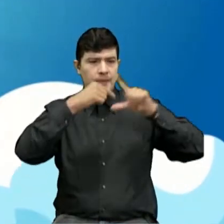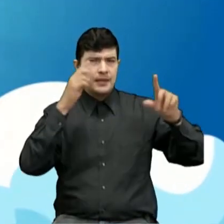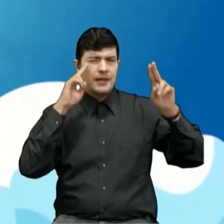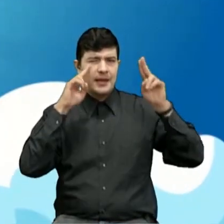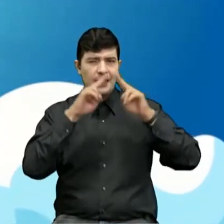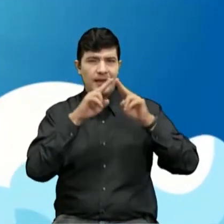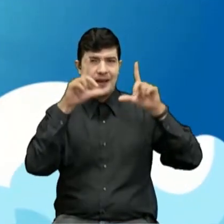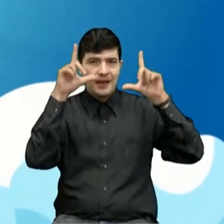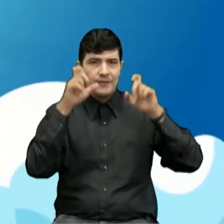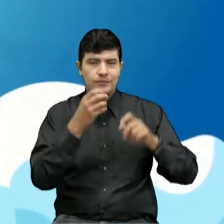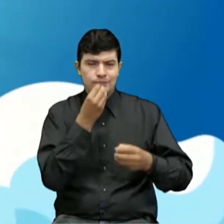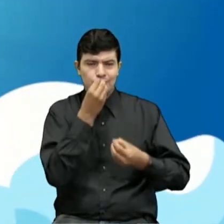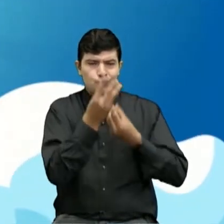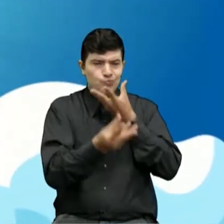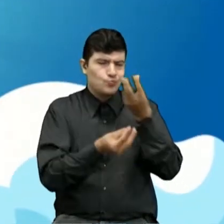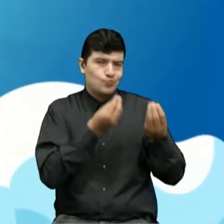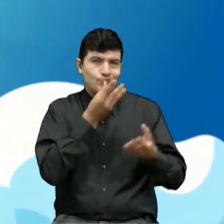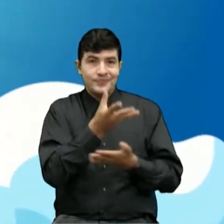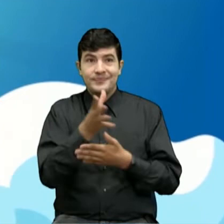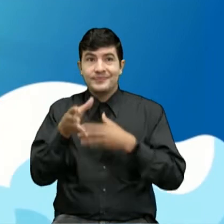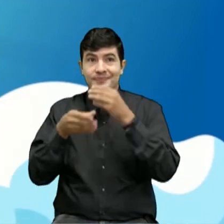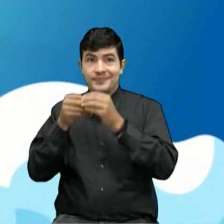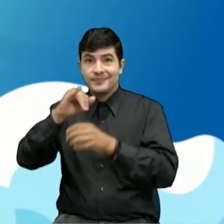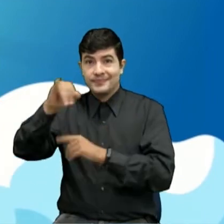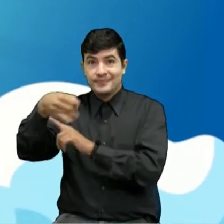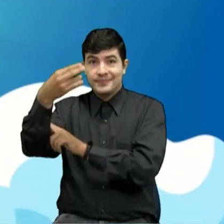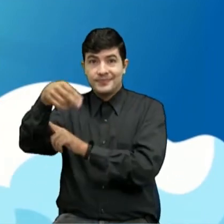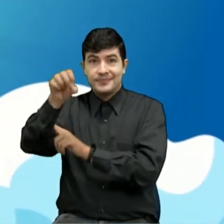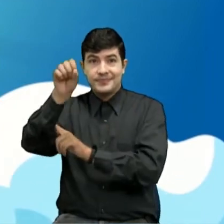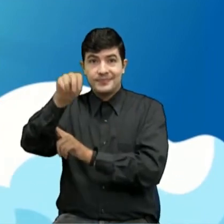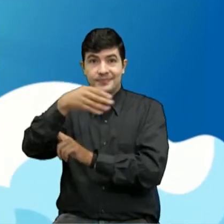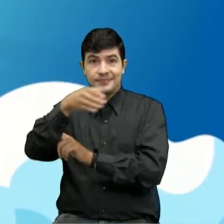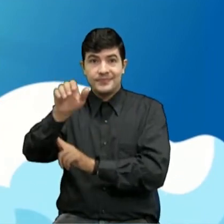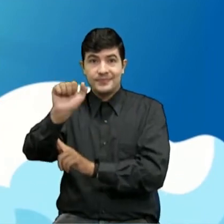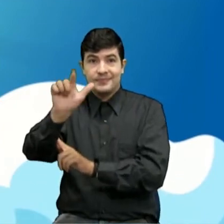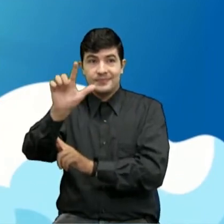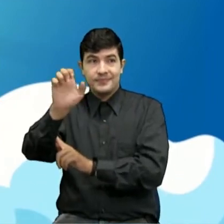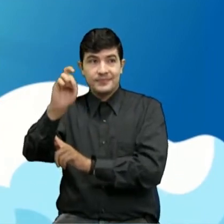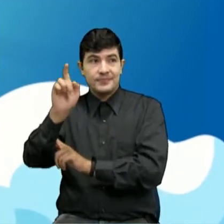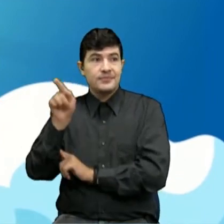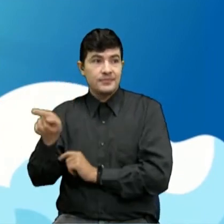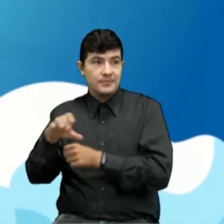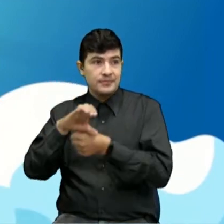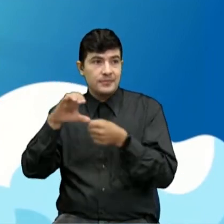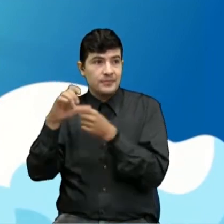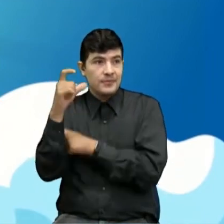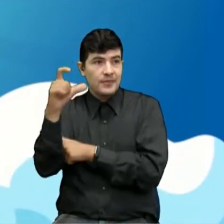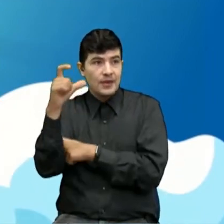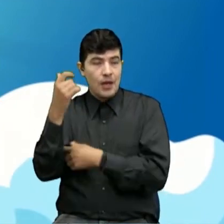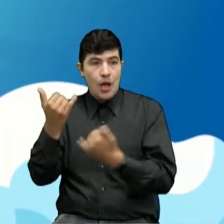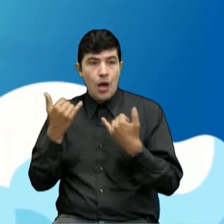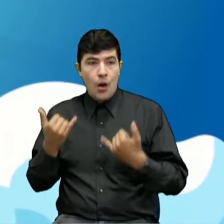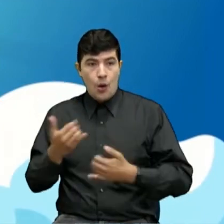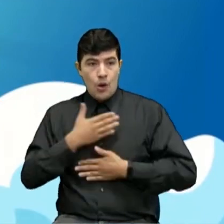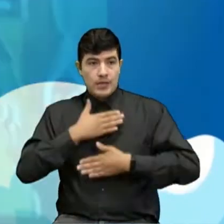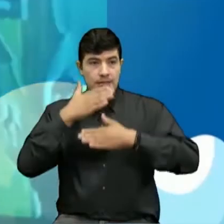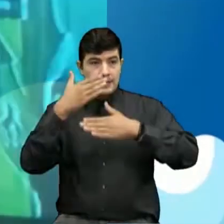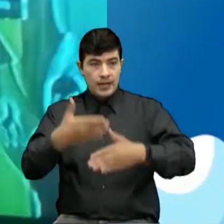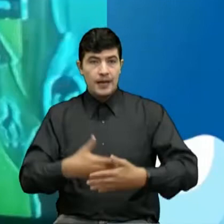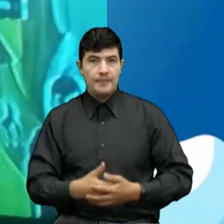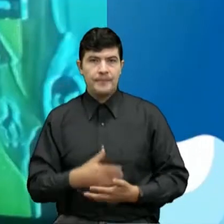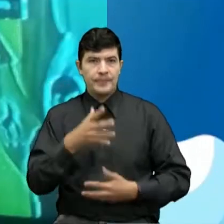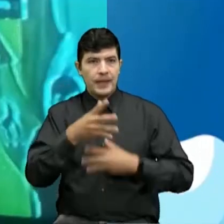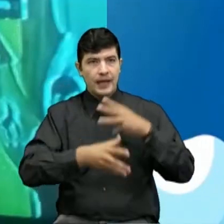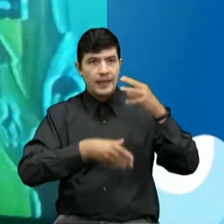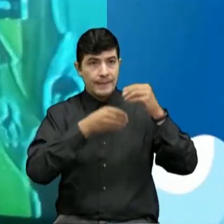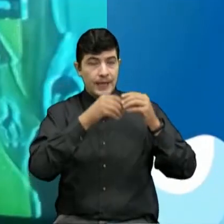besito para él. John Alex, desde Cúcuta, nos está saludando el día de hoy y nos